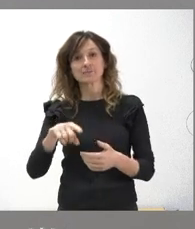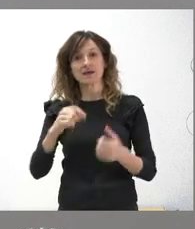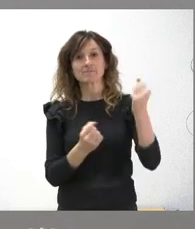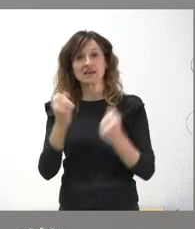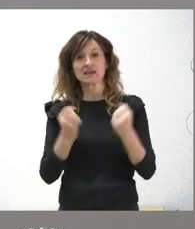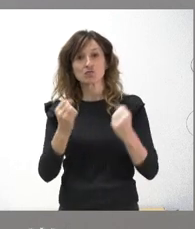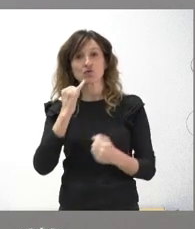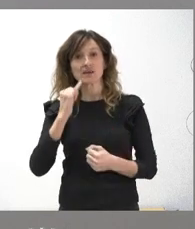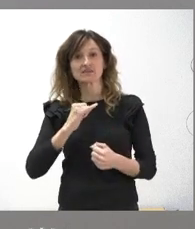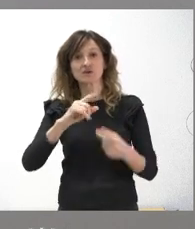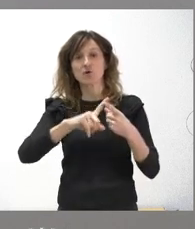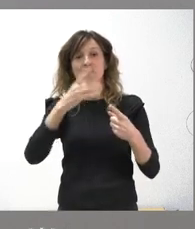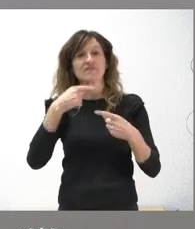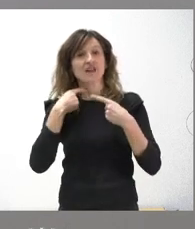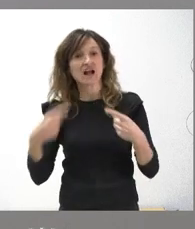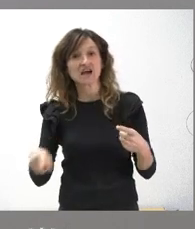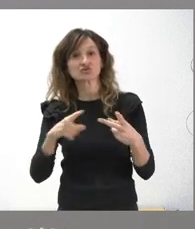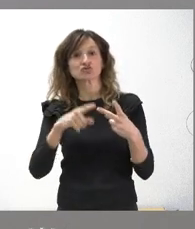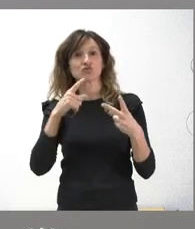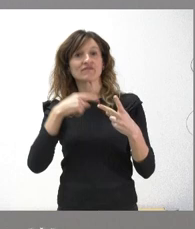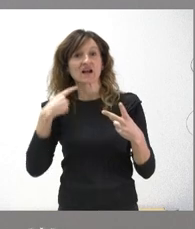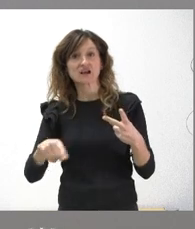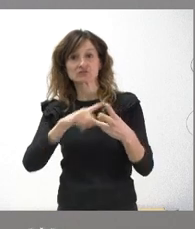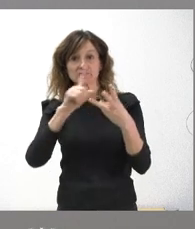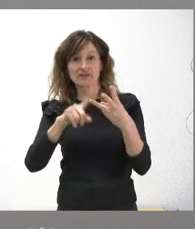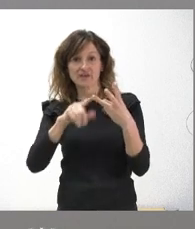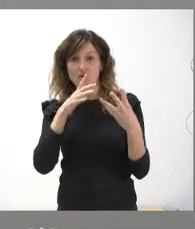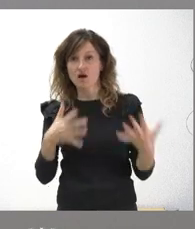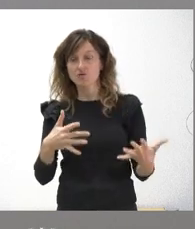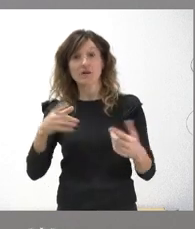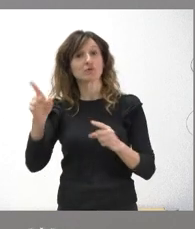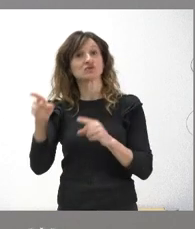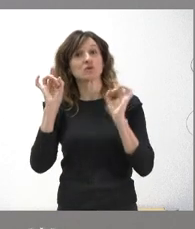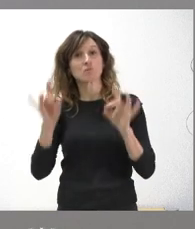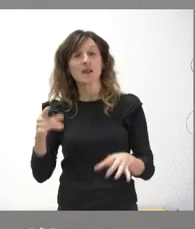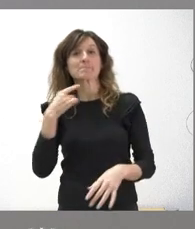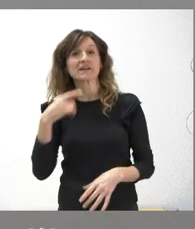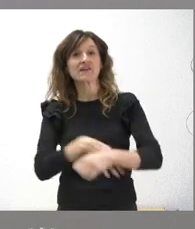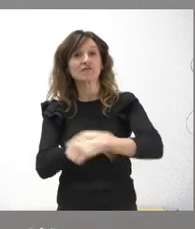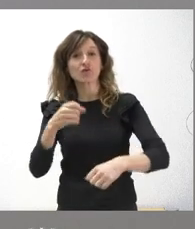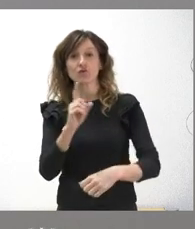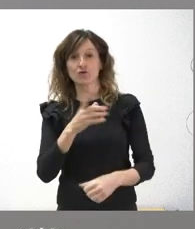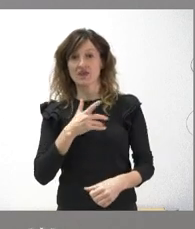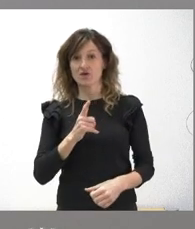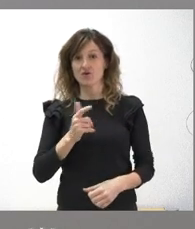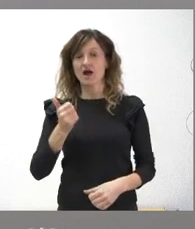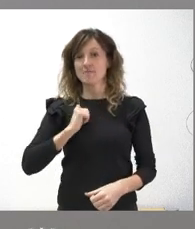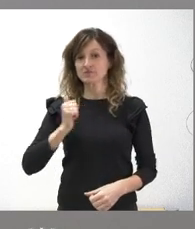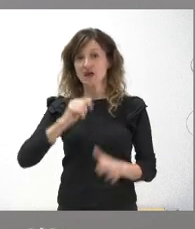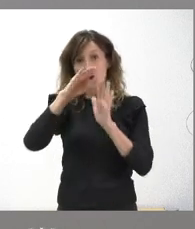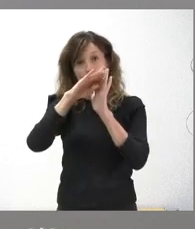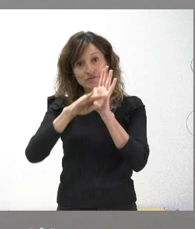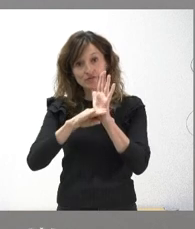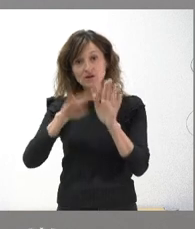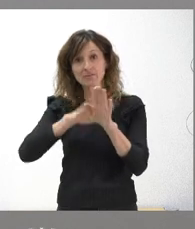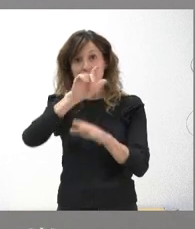primera convocatoria fracasó la segunda también vamos por la tercera pues esto es Exactamente igual lo que se trata es de no perder Los fondos de aprovecharlos de crear unas condiciones para